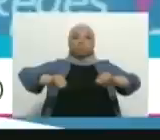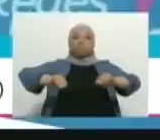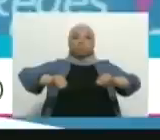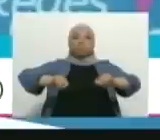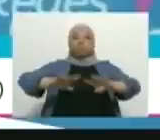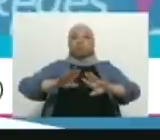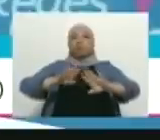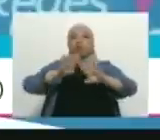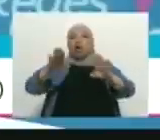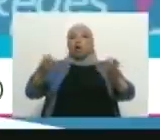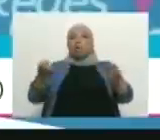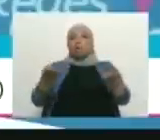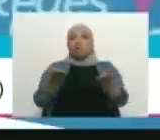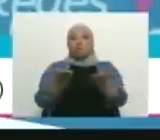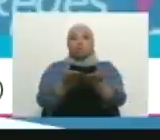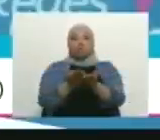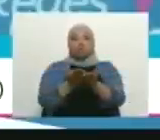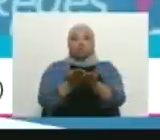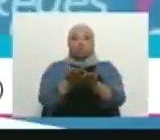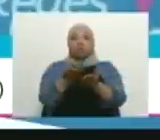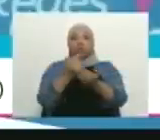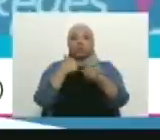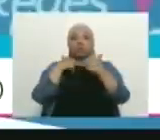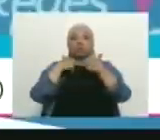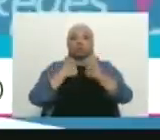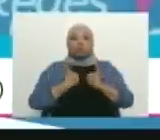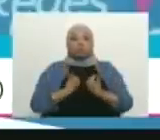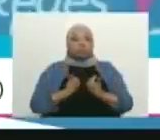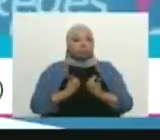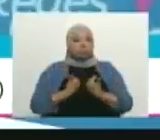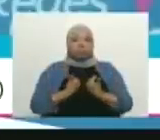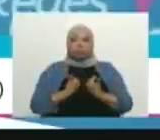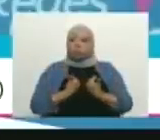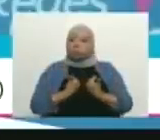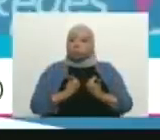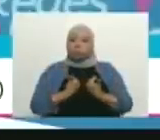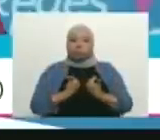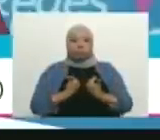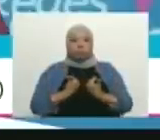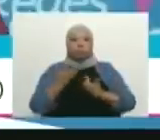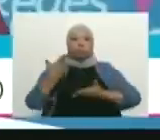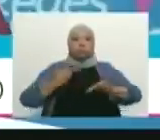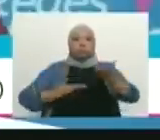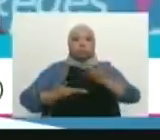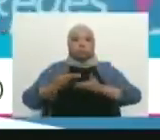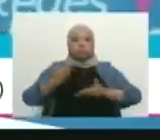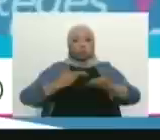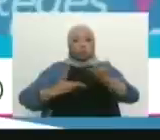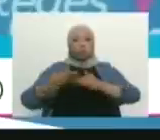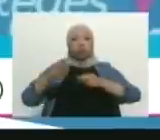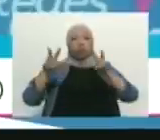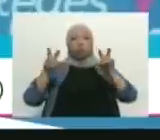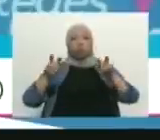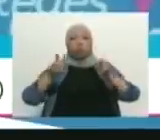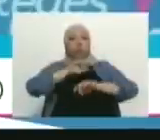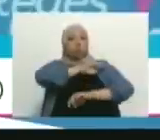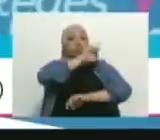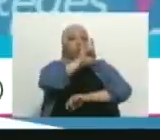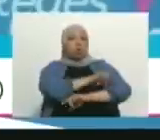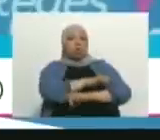Entonces el mundo llega un momento en que se cansa, ¿ya? Y además van surgiendo nuevos poderes